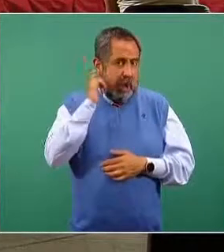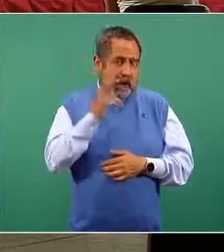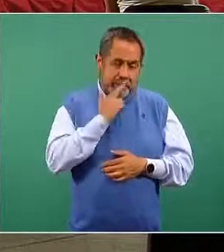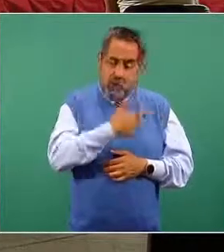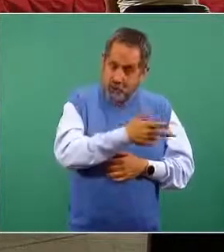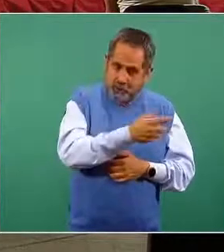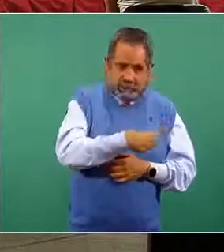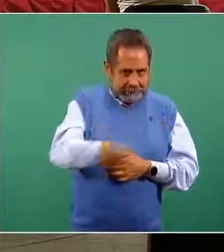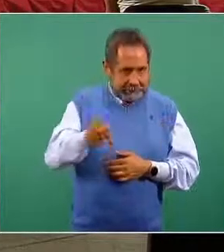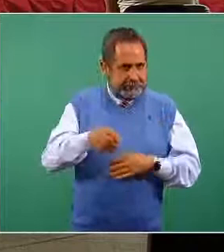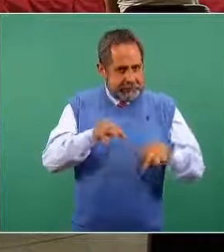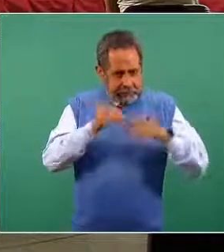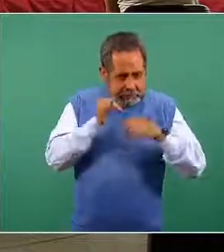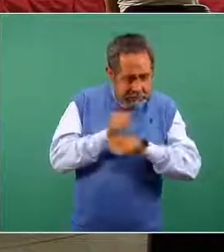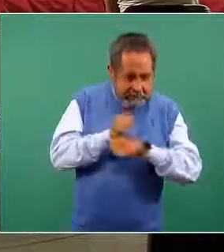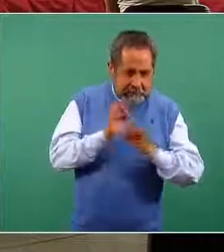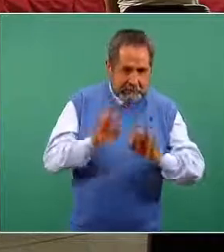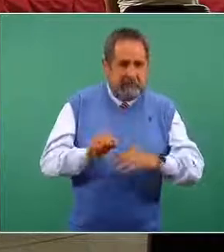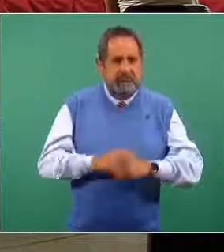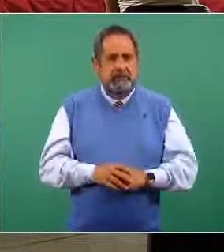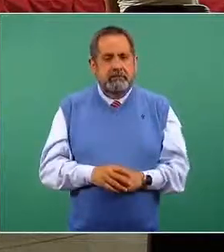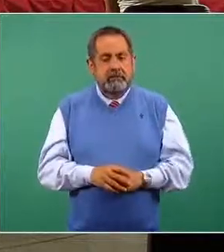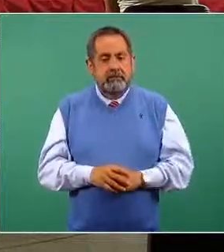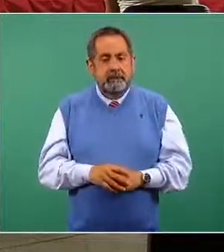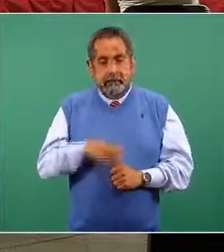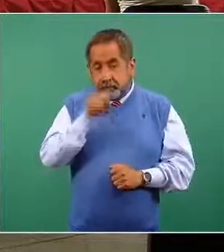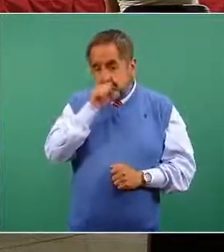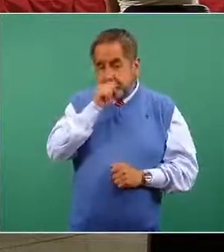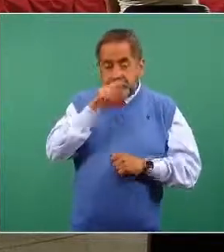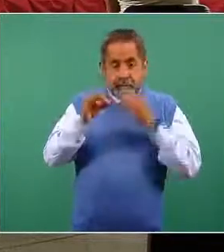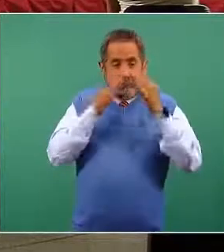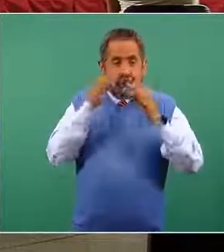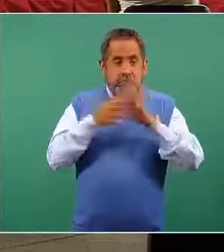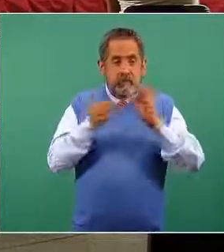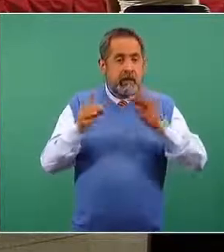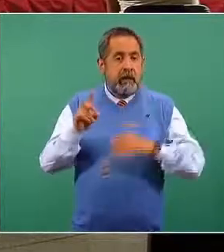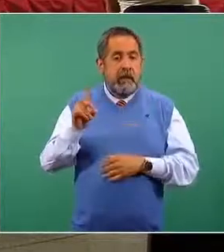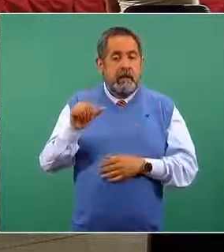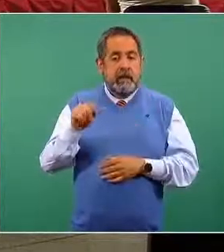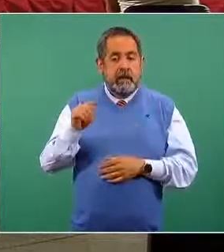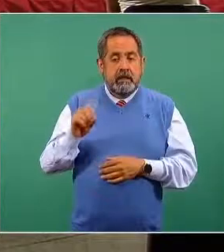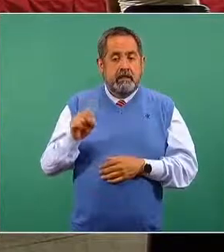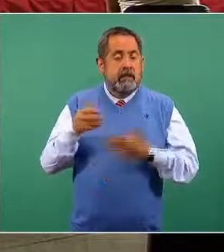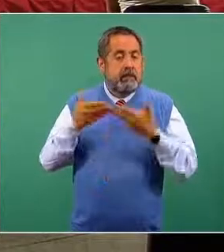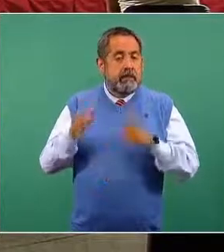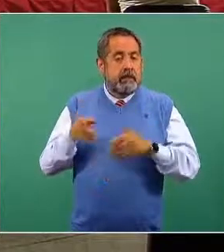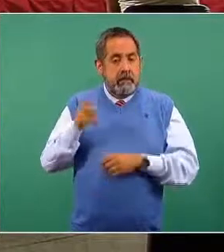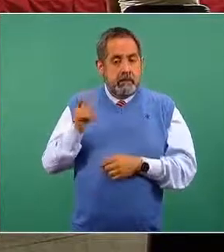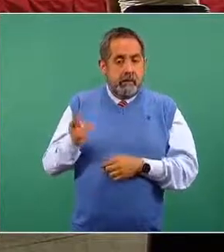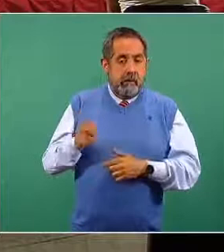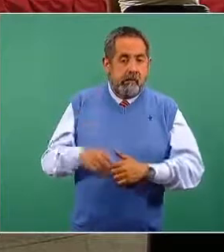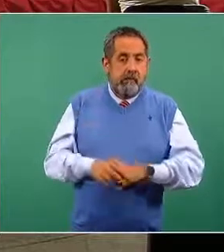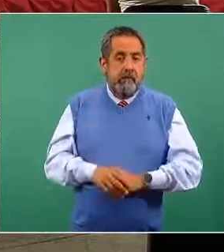magnífico. Y aquí están los boletines, bueno, estos son los datos abiertos, ¿y los